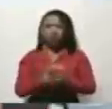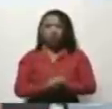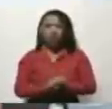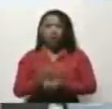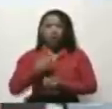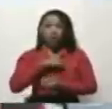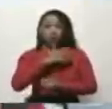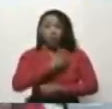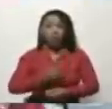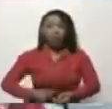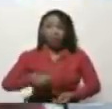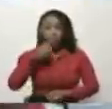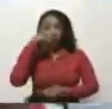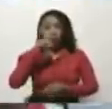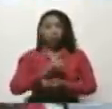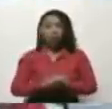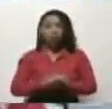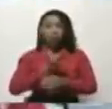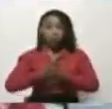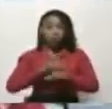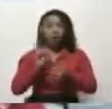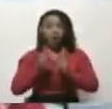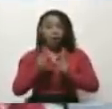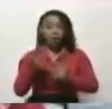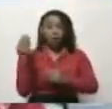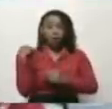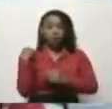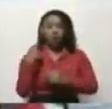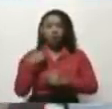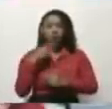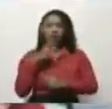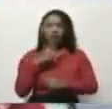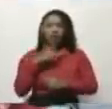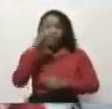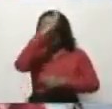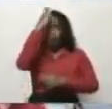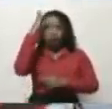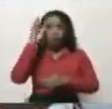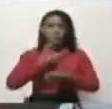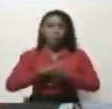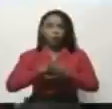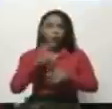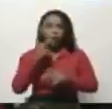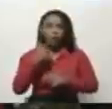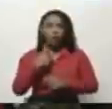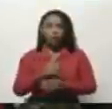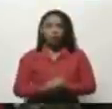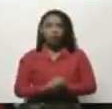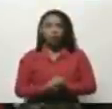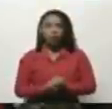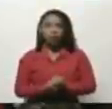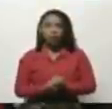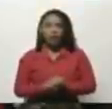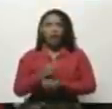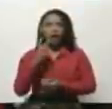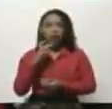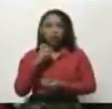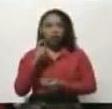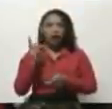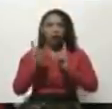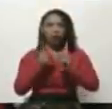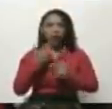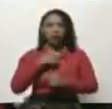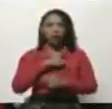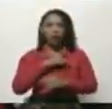nuestro presidente Nicolás Maduro, porque me lo ha dicho. Que extraña muchísimo Diosdado Cabello, porque me lo ha dicho. Que extrañamos muchísimo algunos de